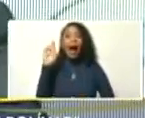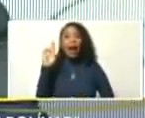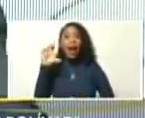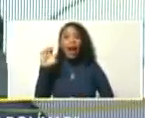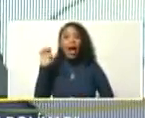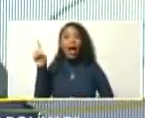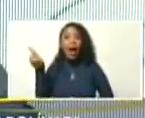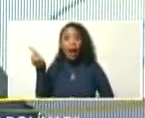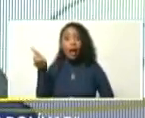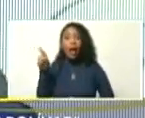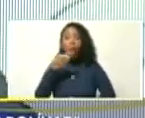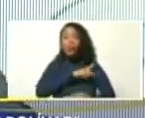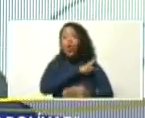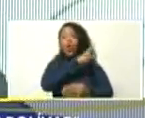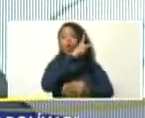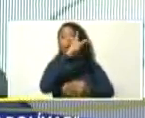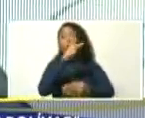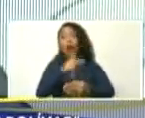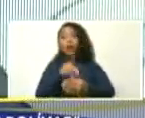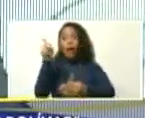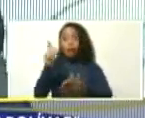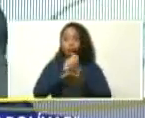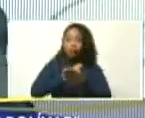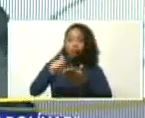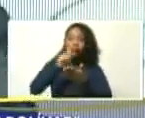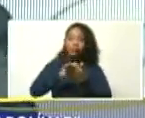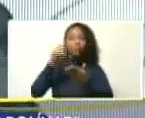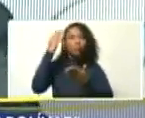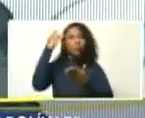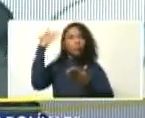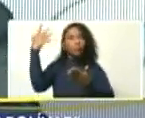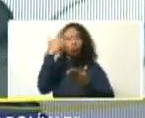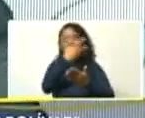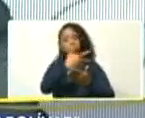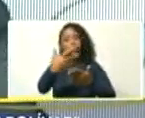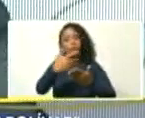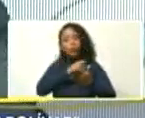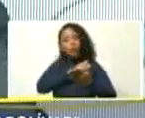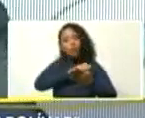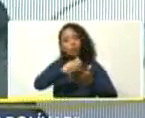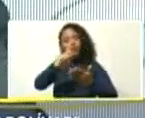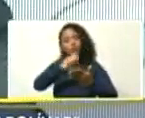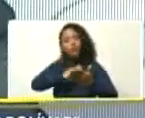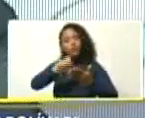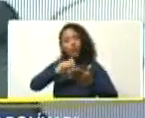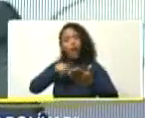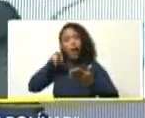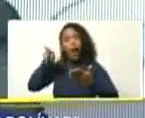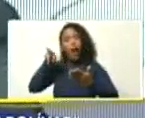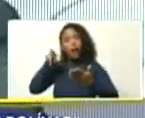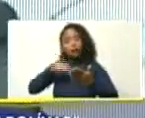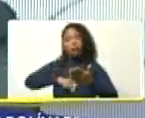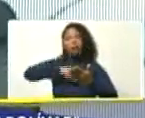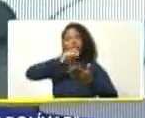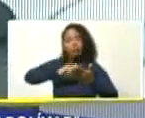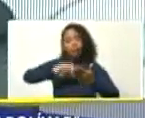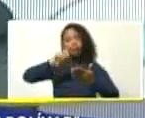fundamentalmente un poeta y un narrador excepcional. Realmente era un polígrafo